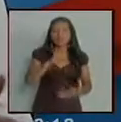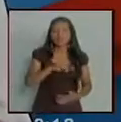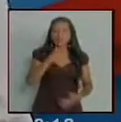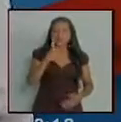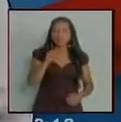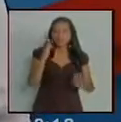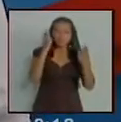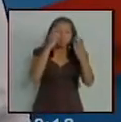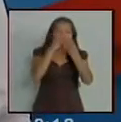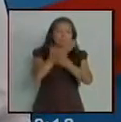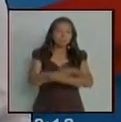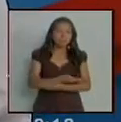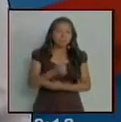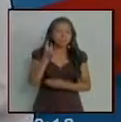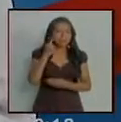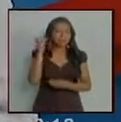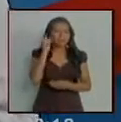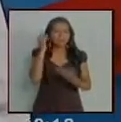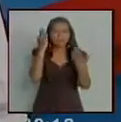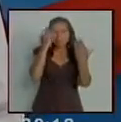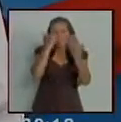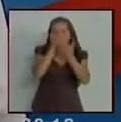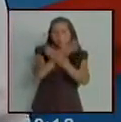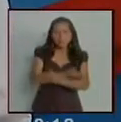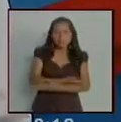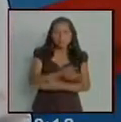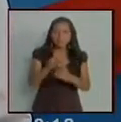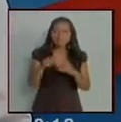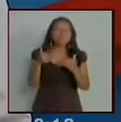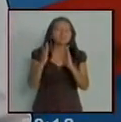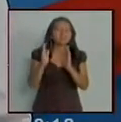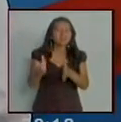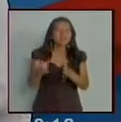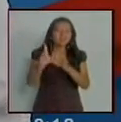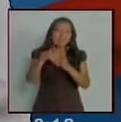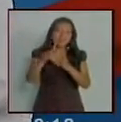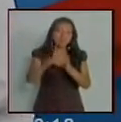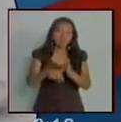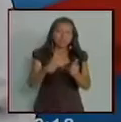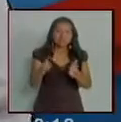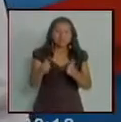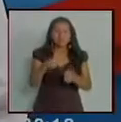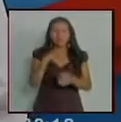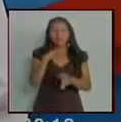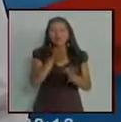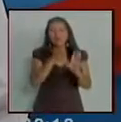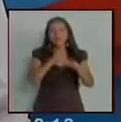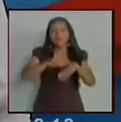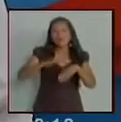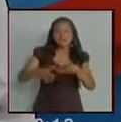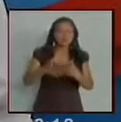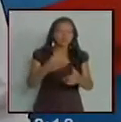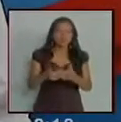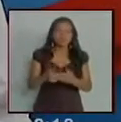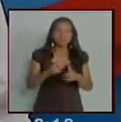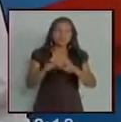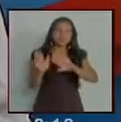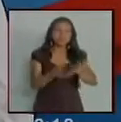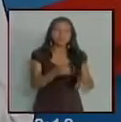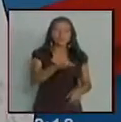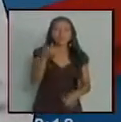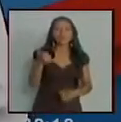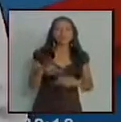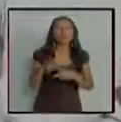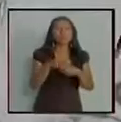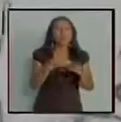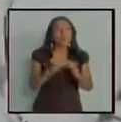no sospechamos que hay una pérdida auditiva, entonces dejamos que esto pase, ¿ya? Ahora, como ustedes dicen, los cuidados, ¿no?